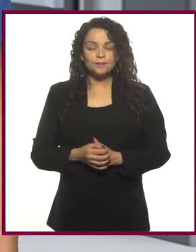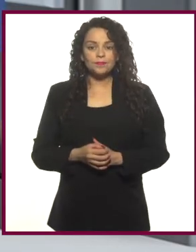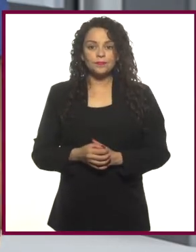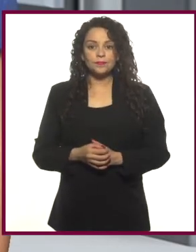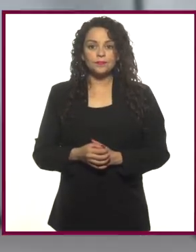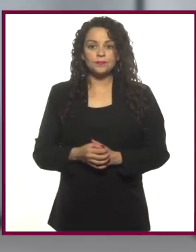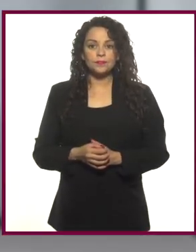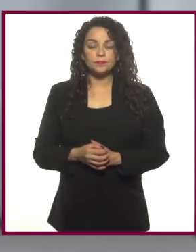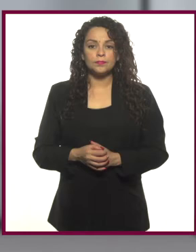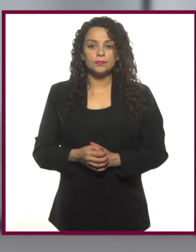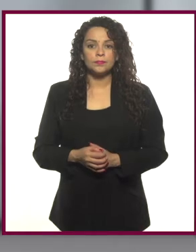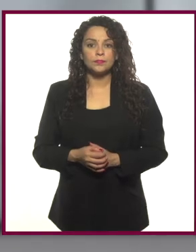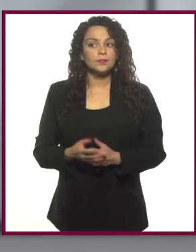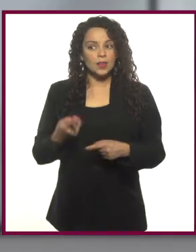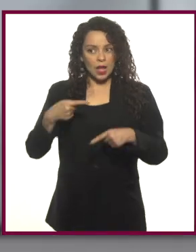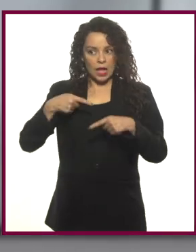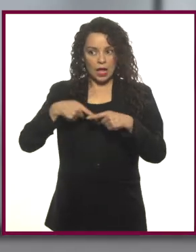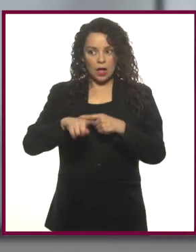Comenzamos.